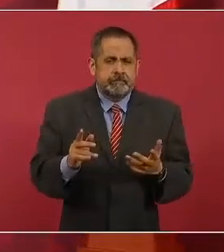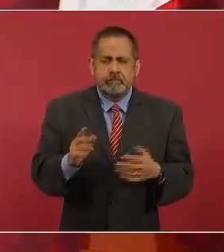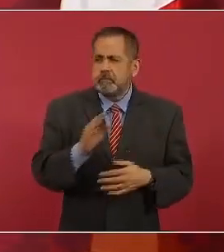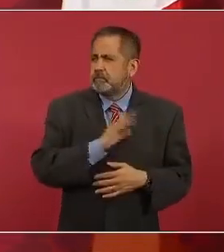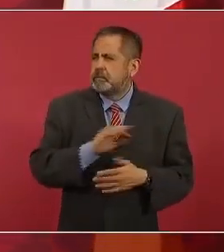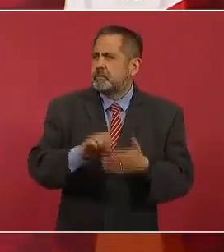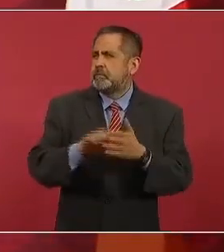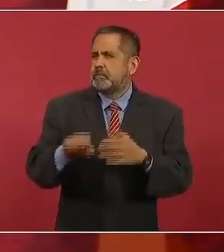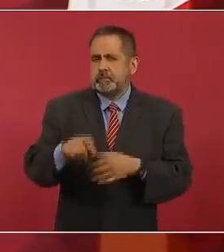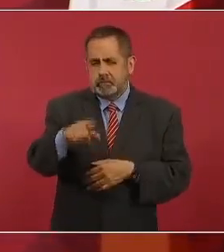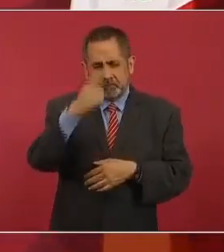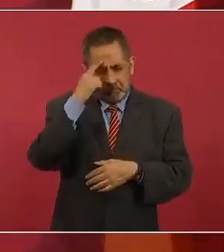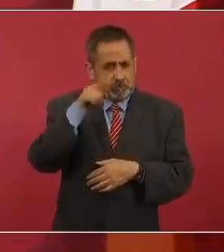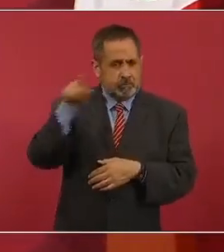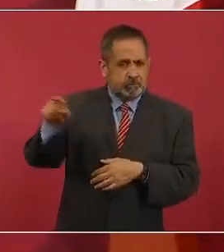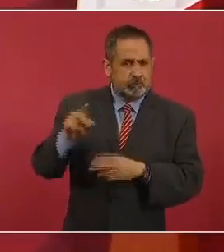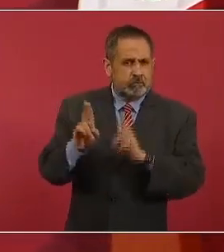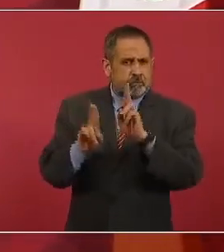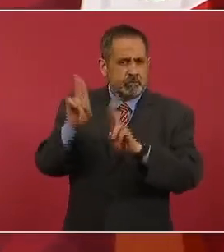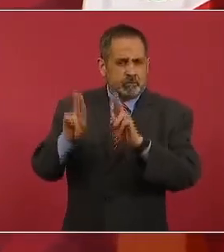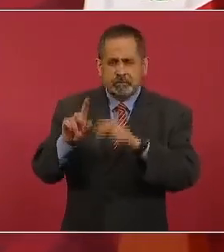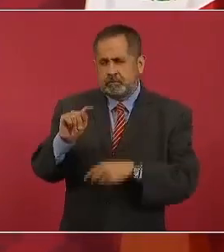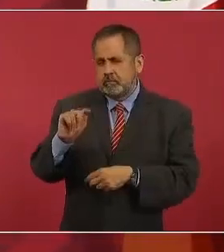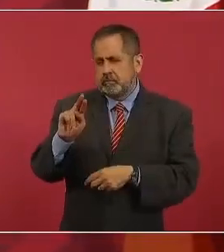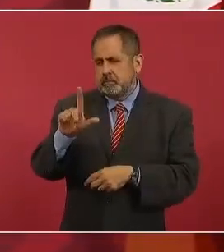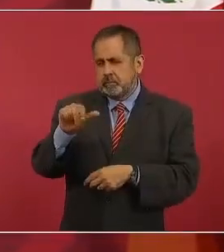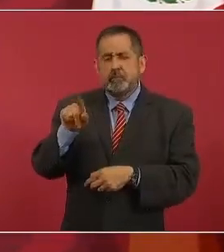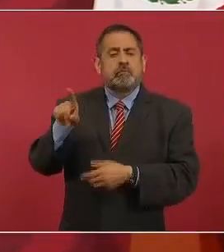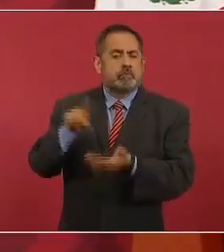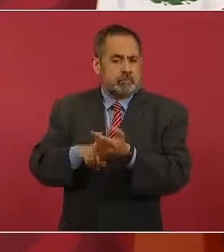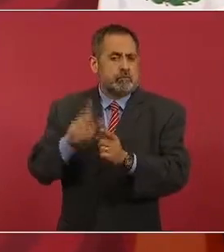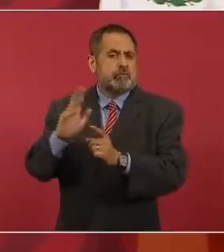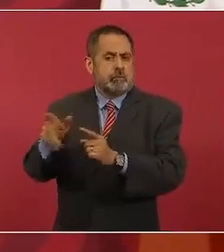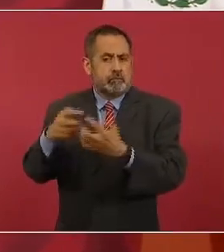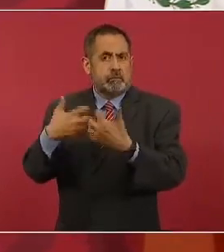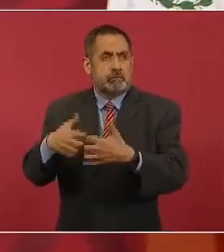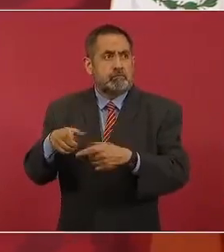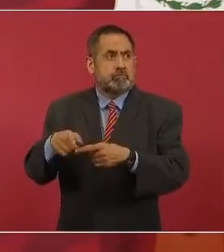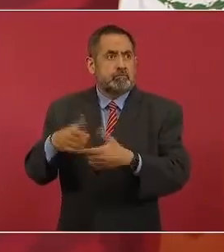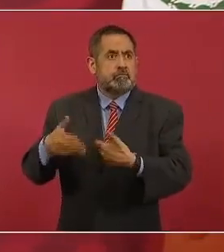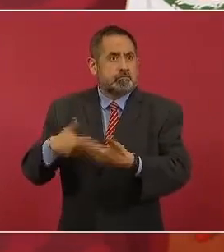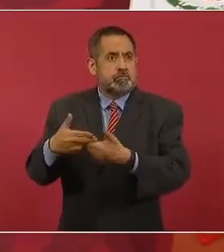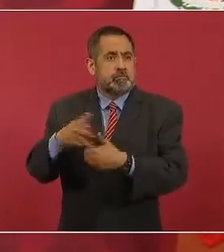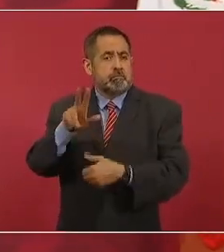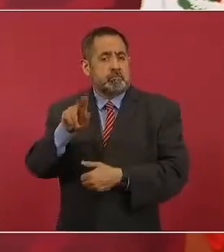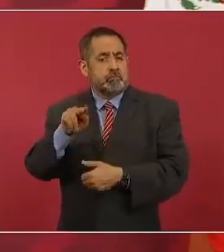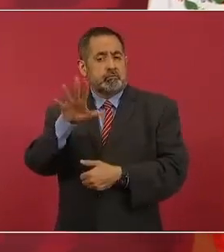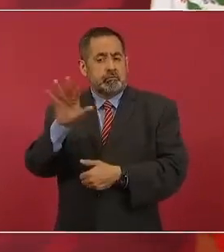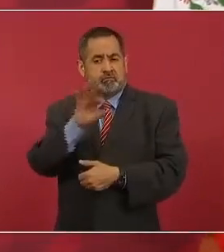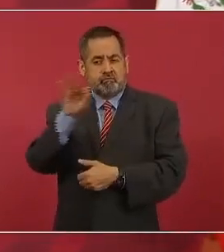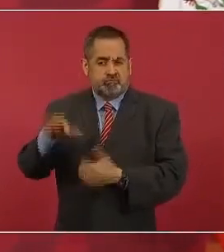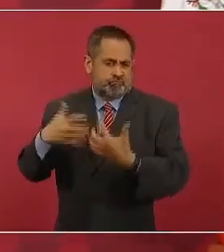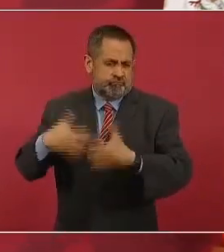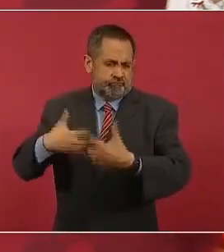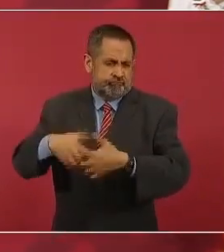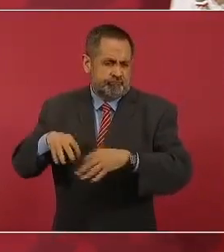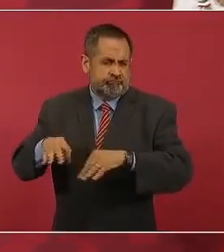como por ejemplo la de Tula, que la tenemos operando al 85% de su